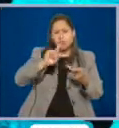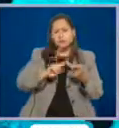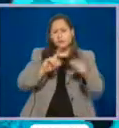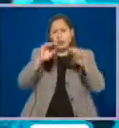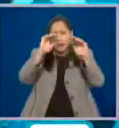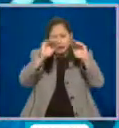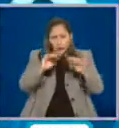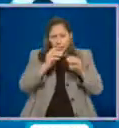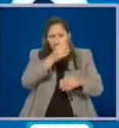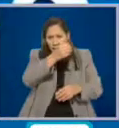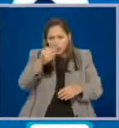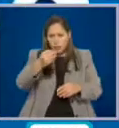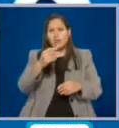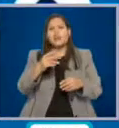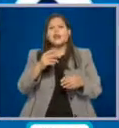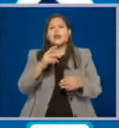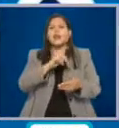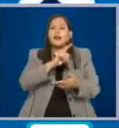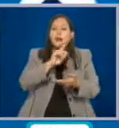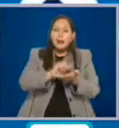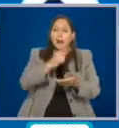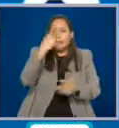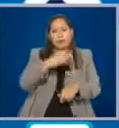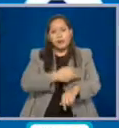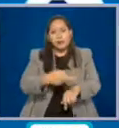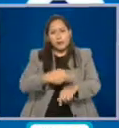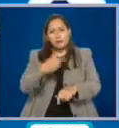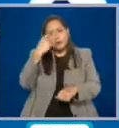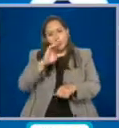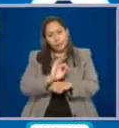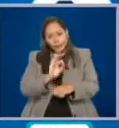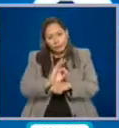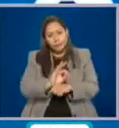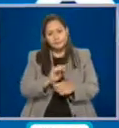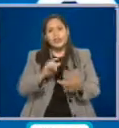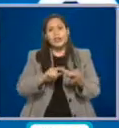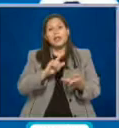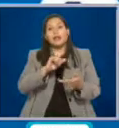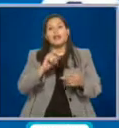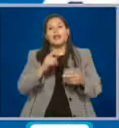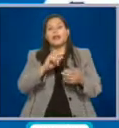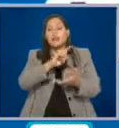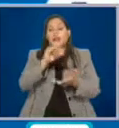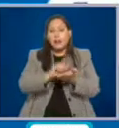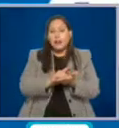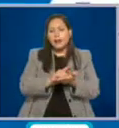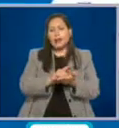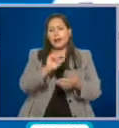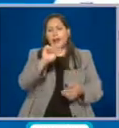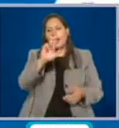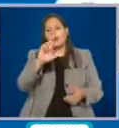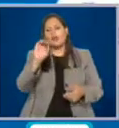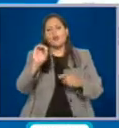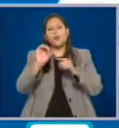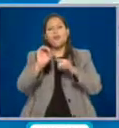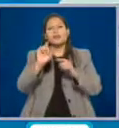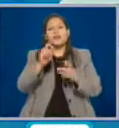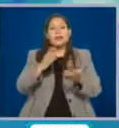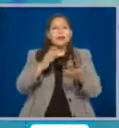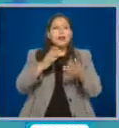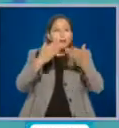los mecanismos de defensa, el ejercicio de los derechos ARCO, que se llaman ARCO por sus siglas, porque es